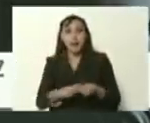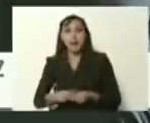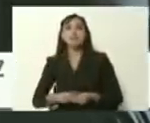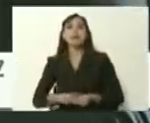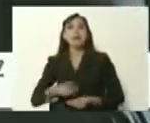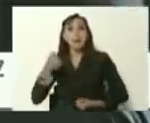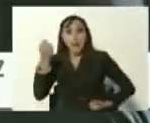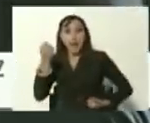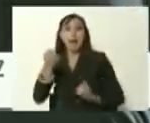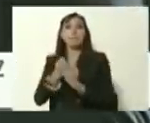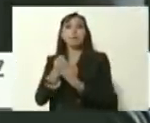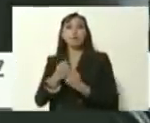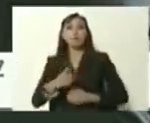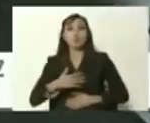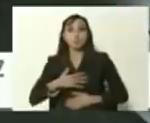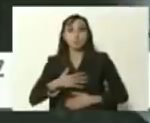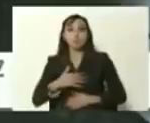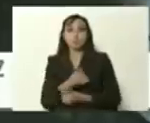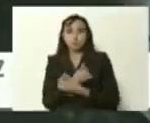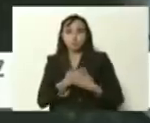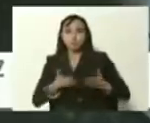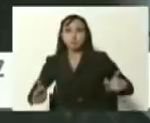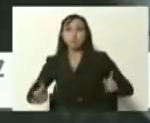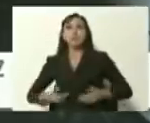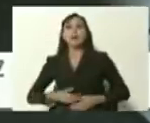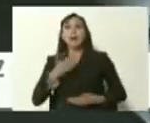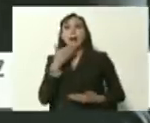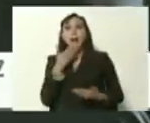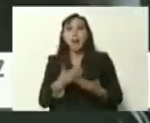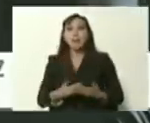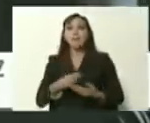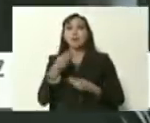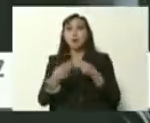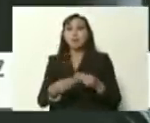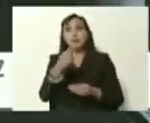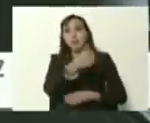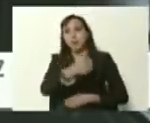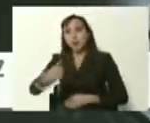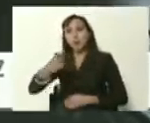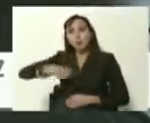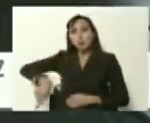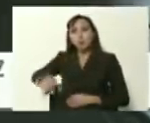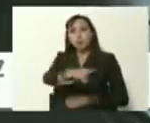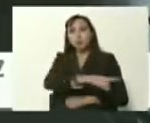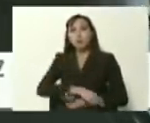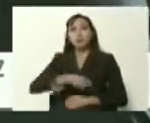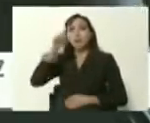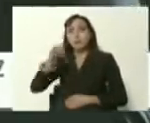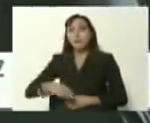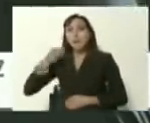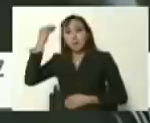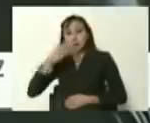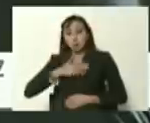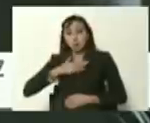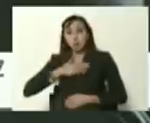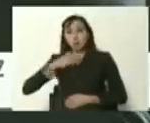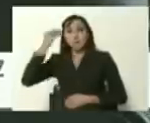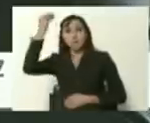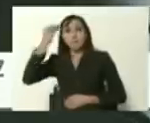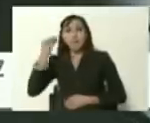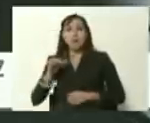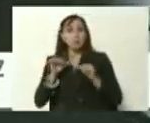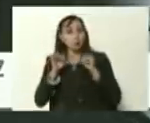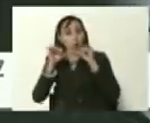fuerte. Desde mi corazón, el agradecimiento hacia ustedes, y que pienso yo, debe